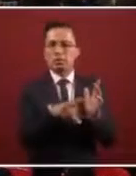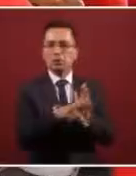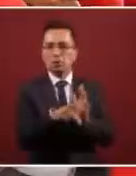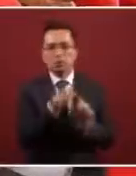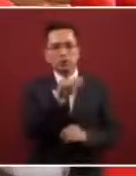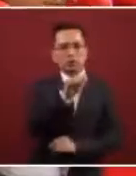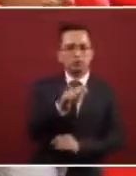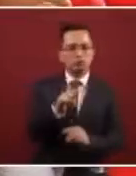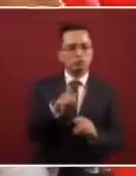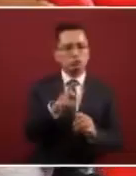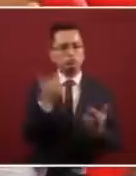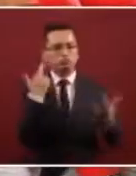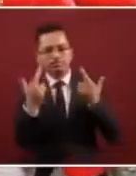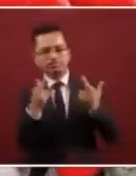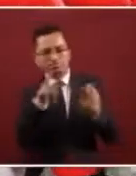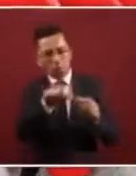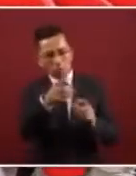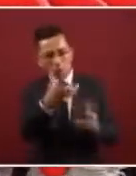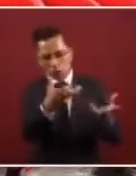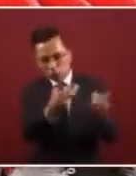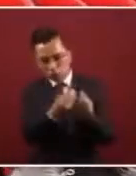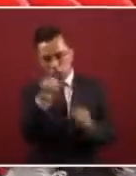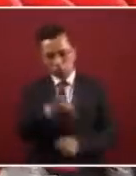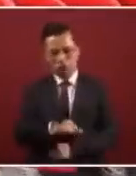acompañan. Sean todos ustedes bienvenidos.